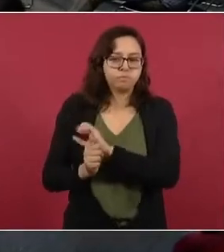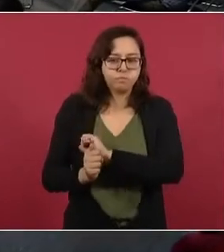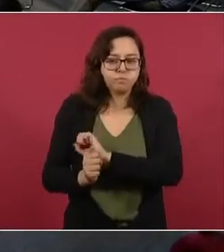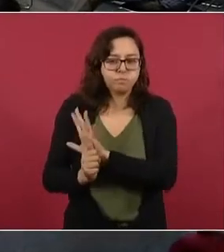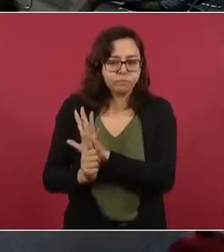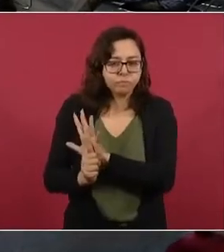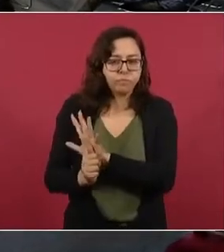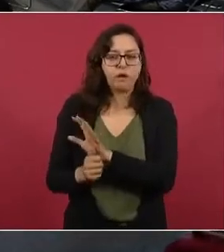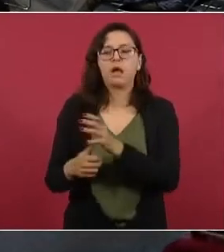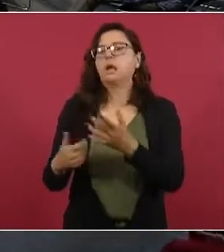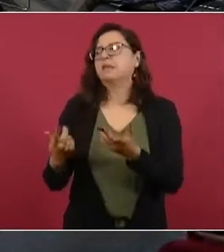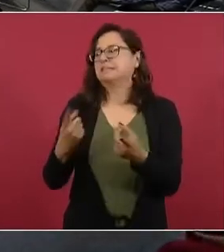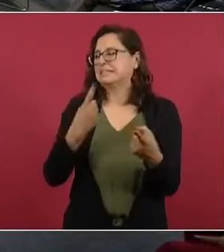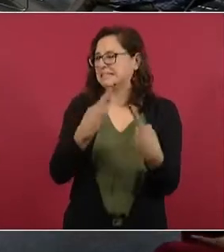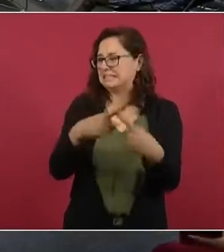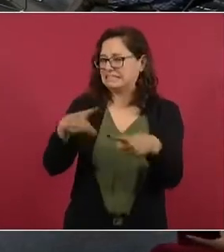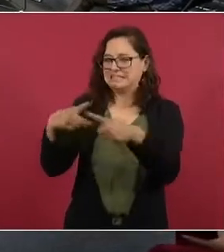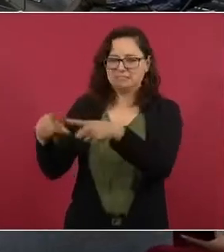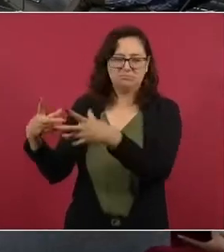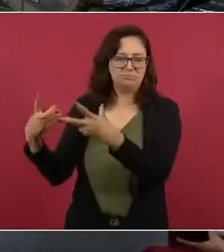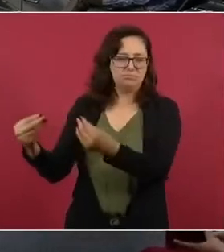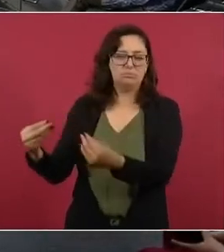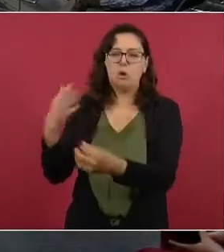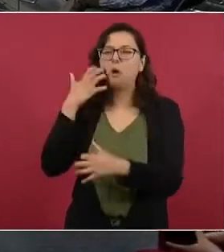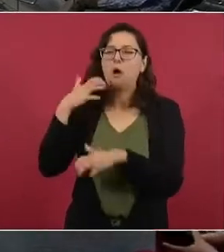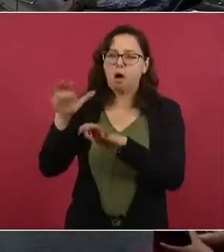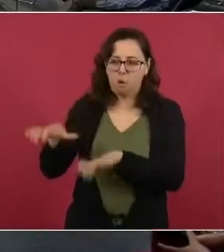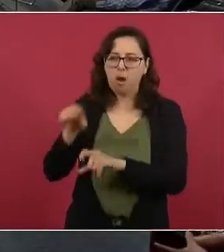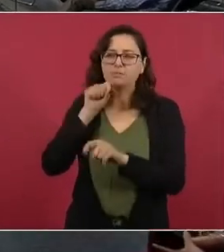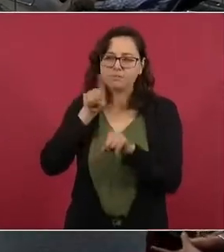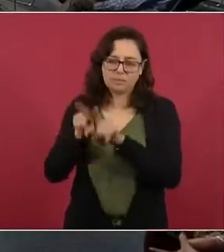en la zona de Calakmul.